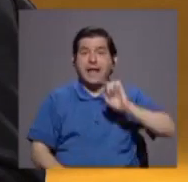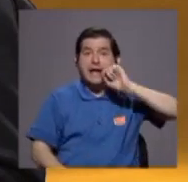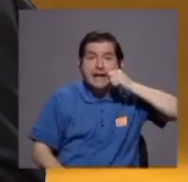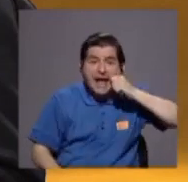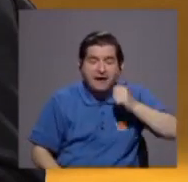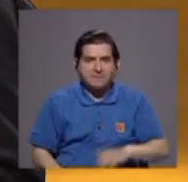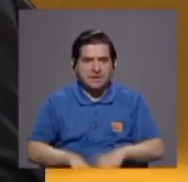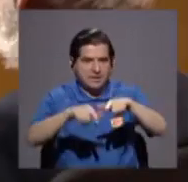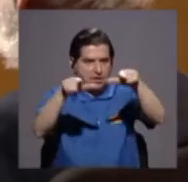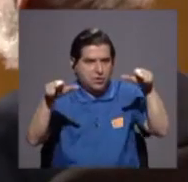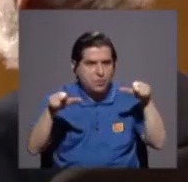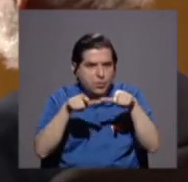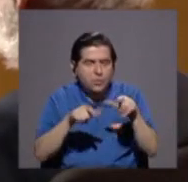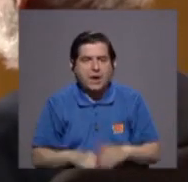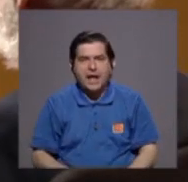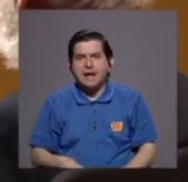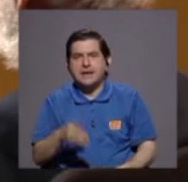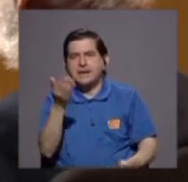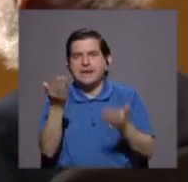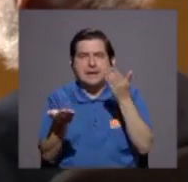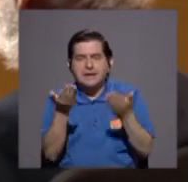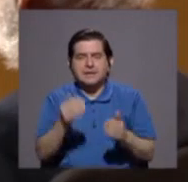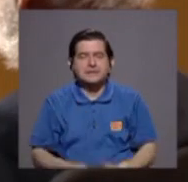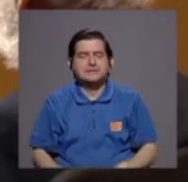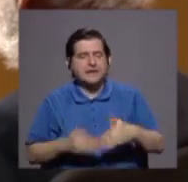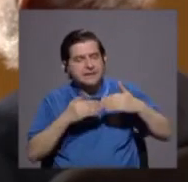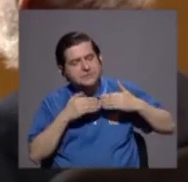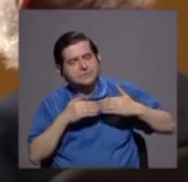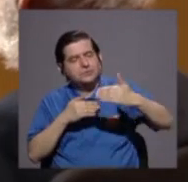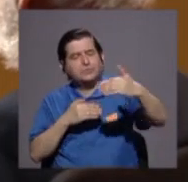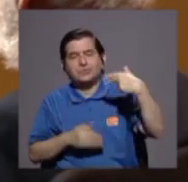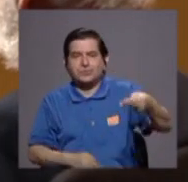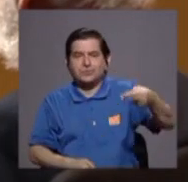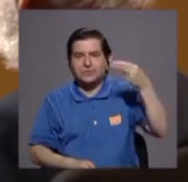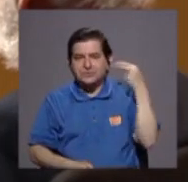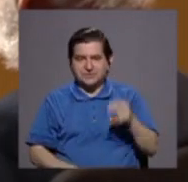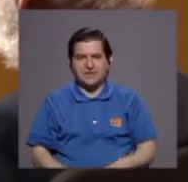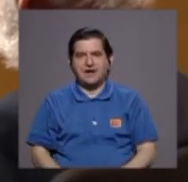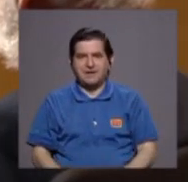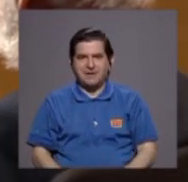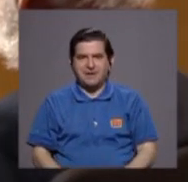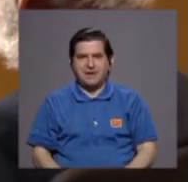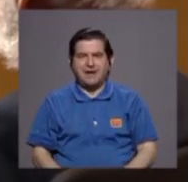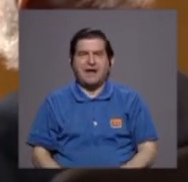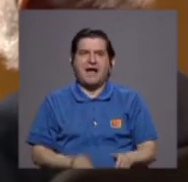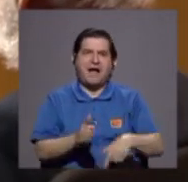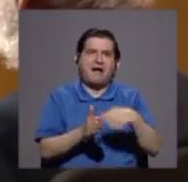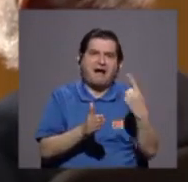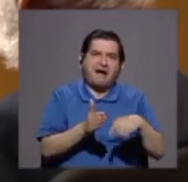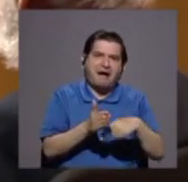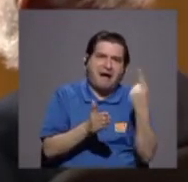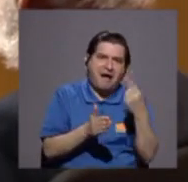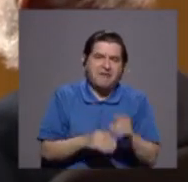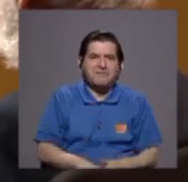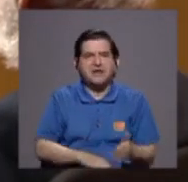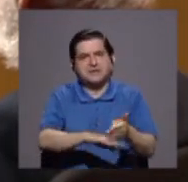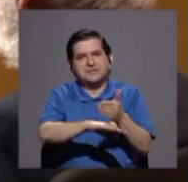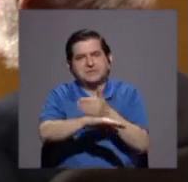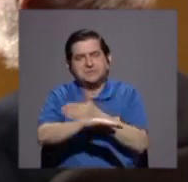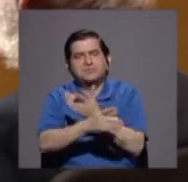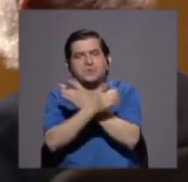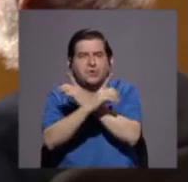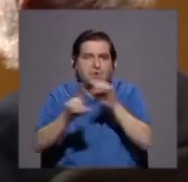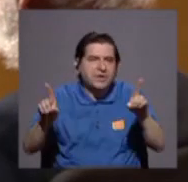aquellos estados que han sido, a lo largo de la historia, en algunas oportunidades pro-demócratas,